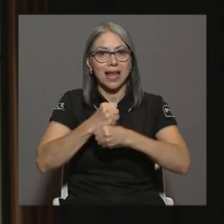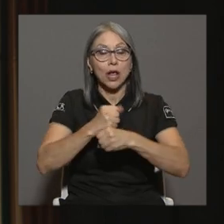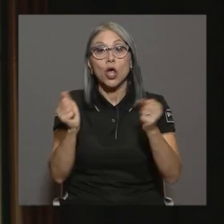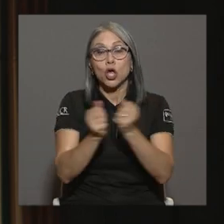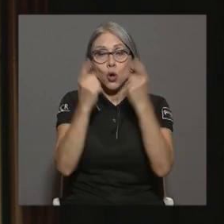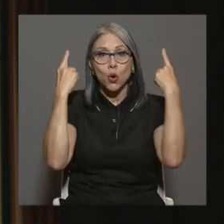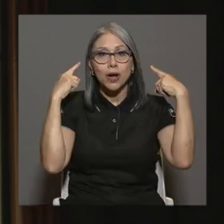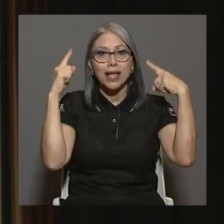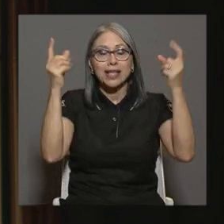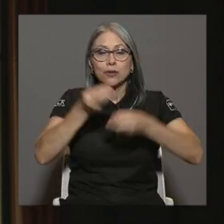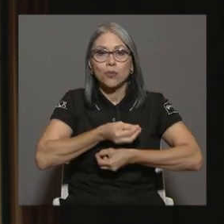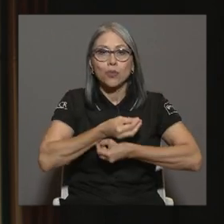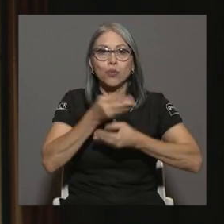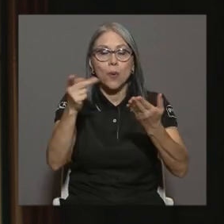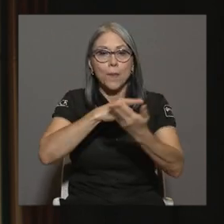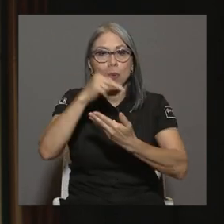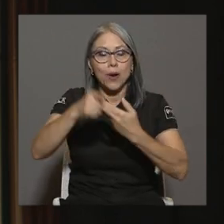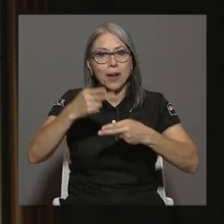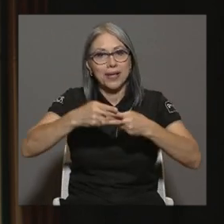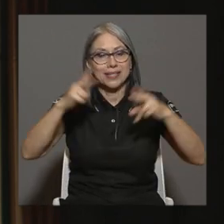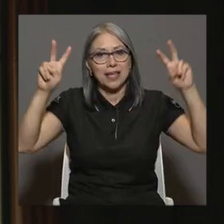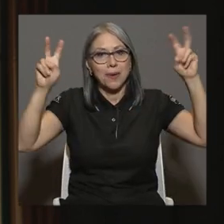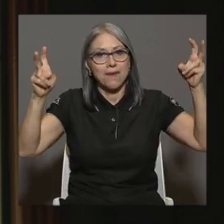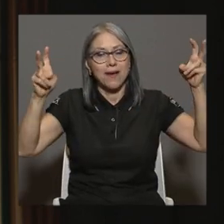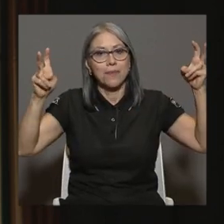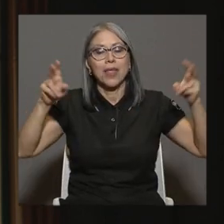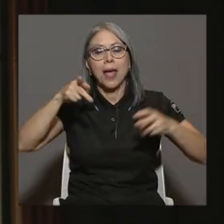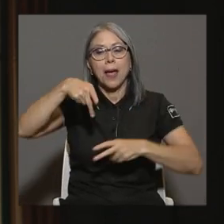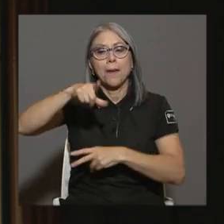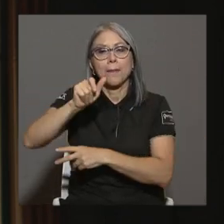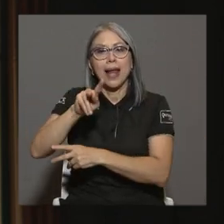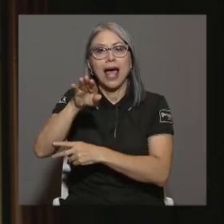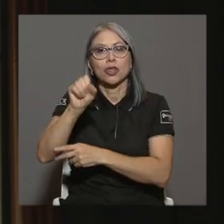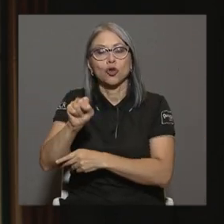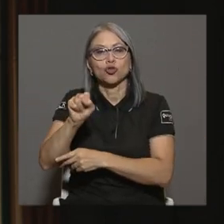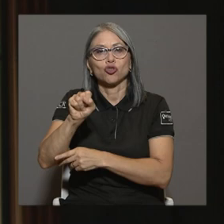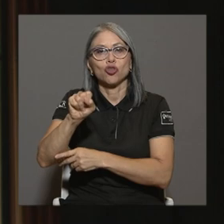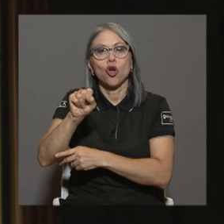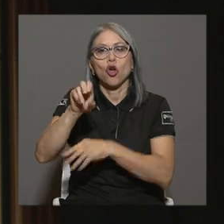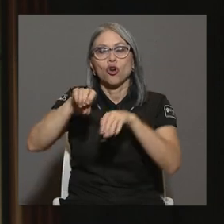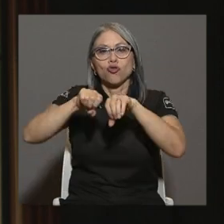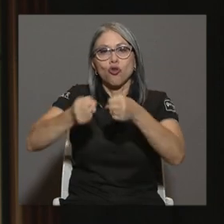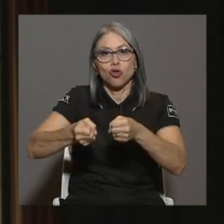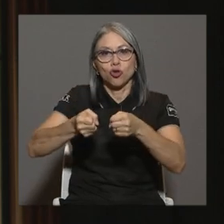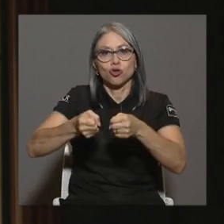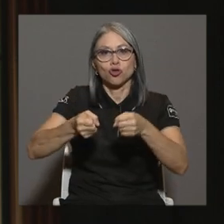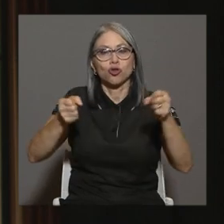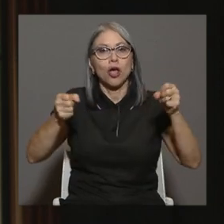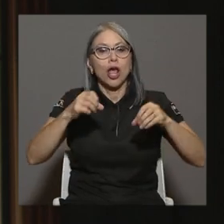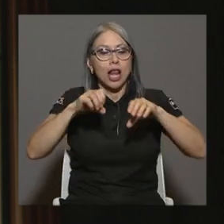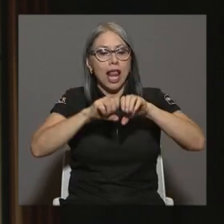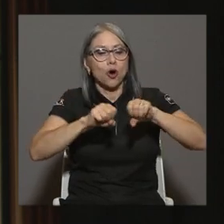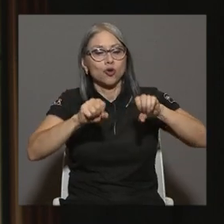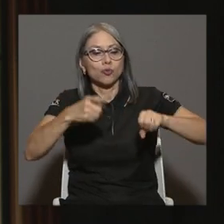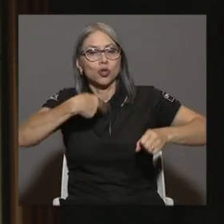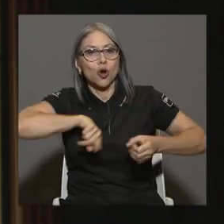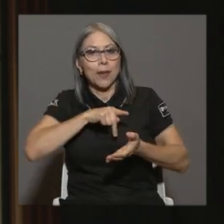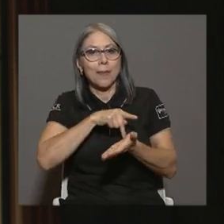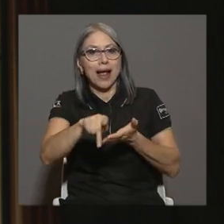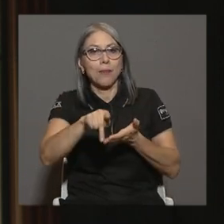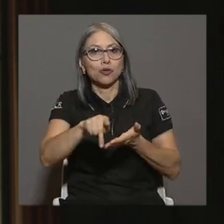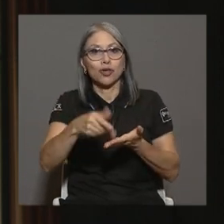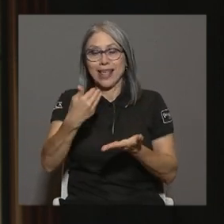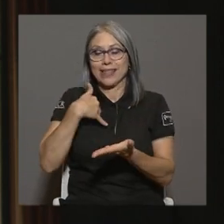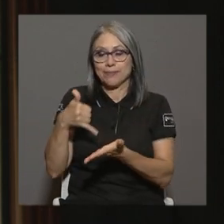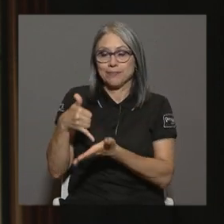producción Platos Rotos, la corrupción que pagamos, galardonada con el Premio Nacional